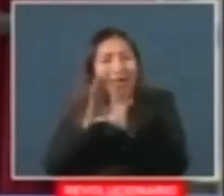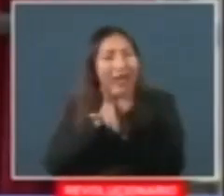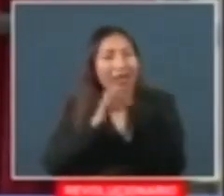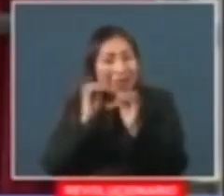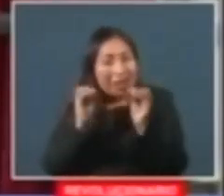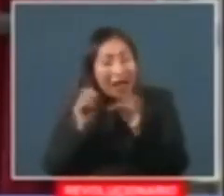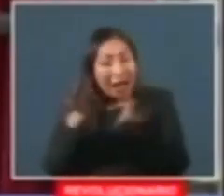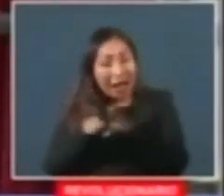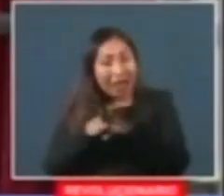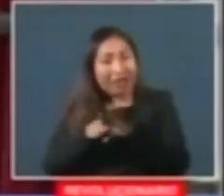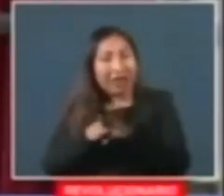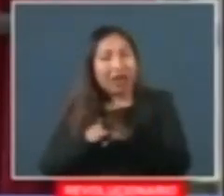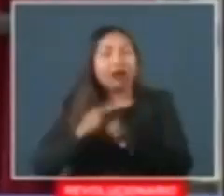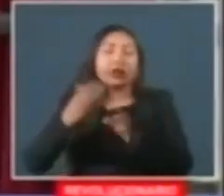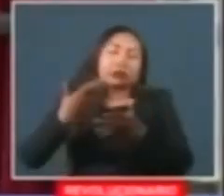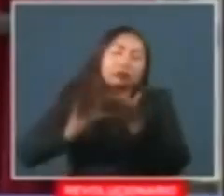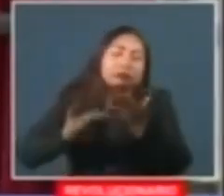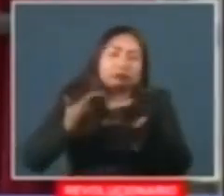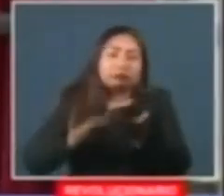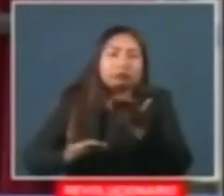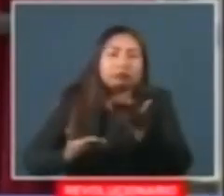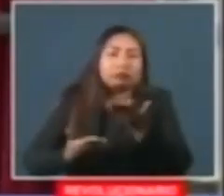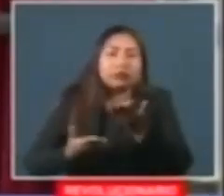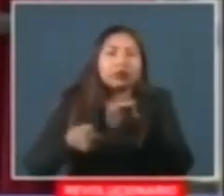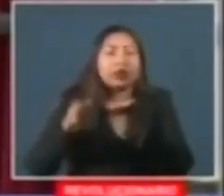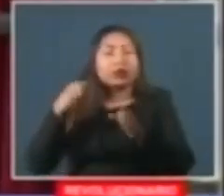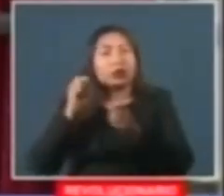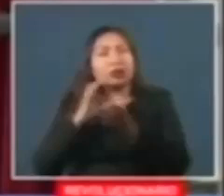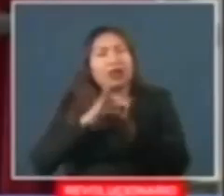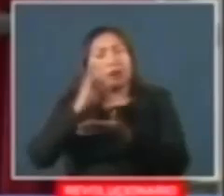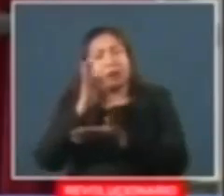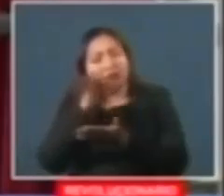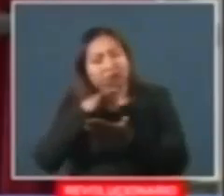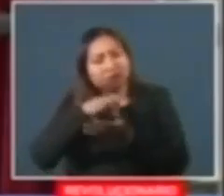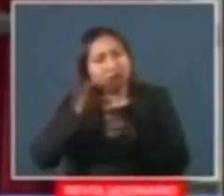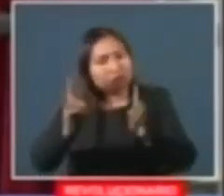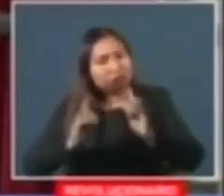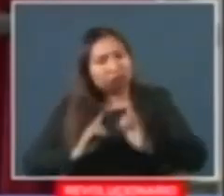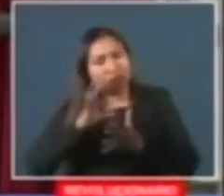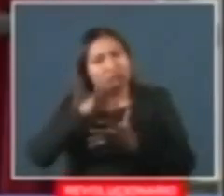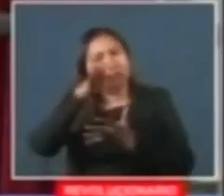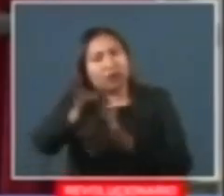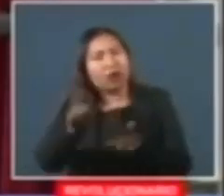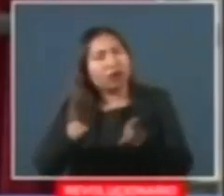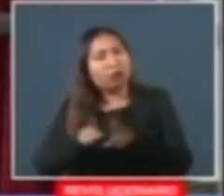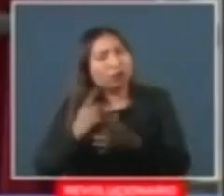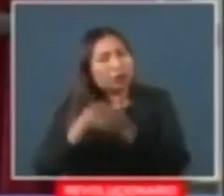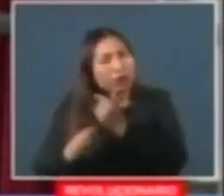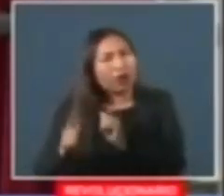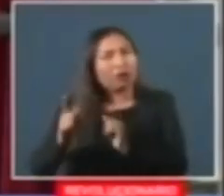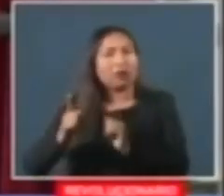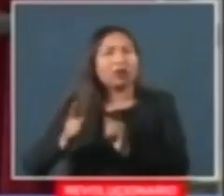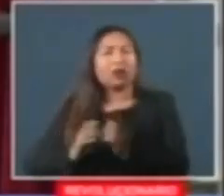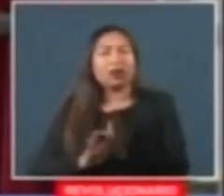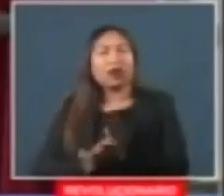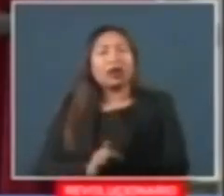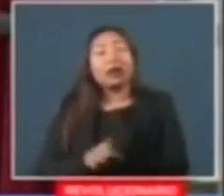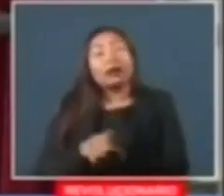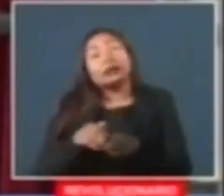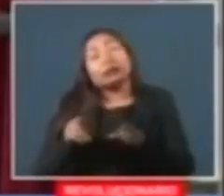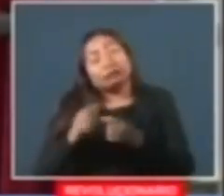que tenía que cumplir en la Defensoría del Pueblo. Miren, es triste.